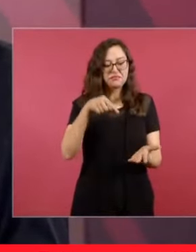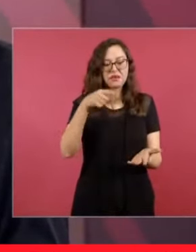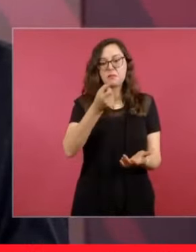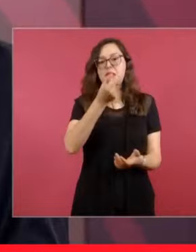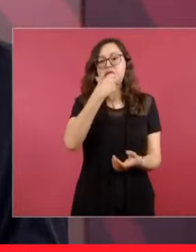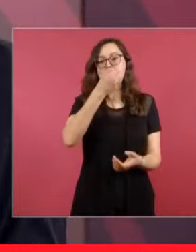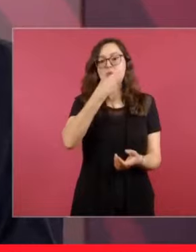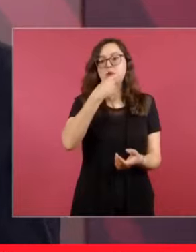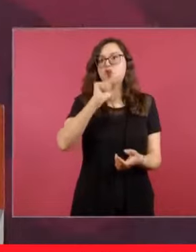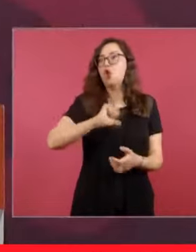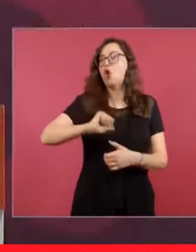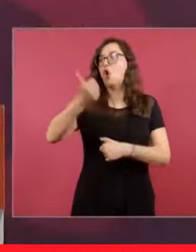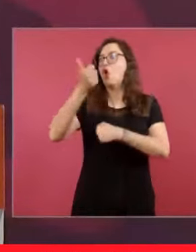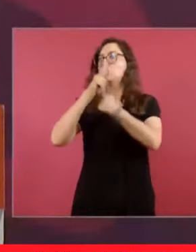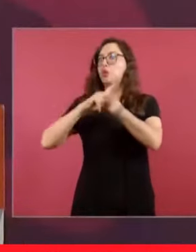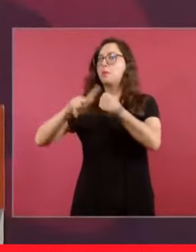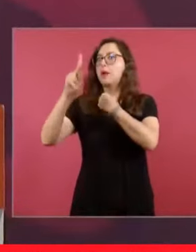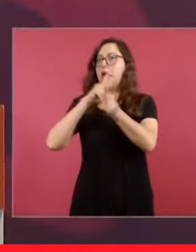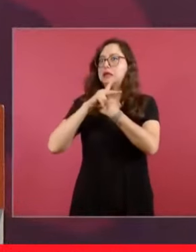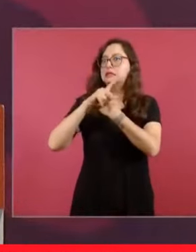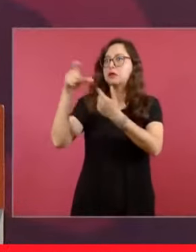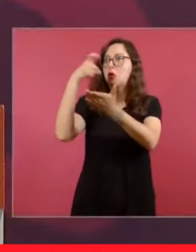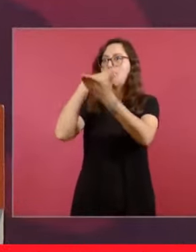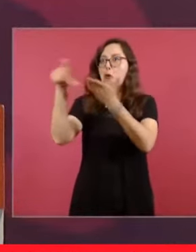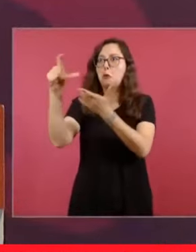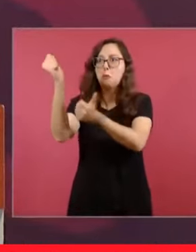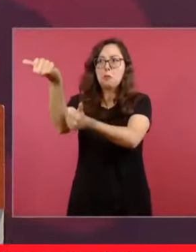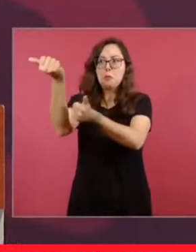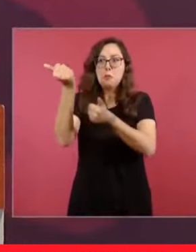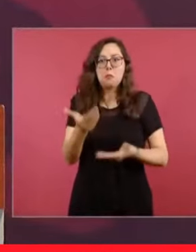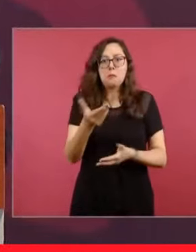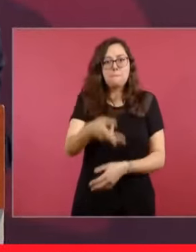extranjero Ya ven que hay una